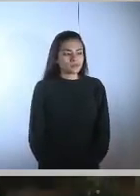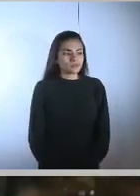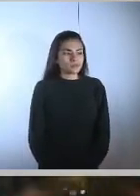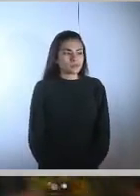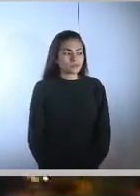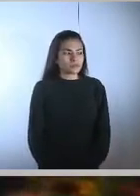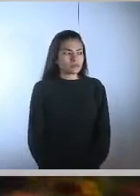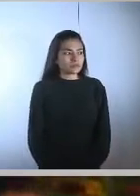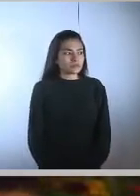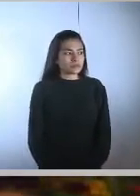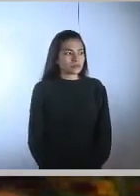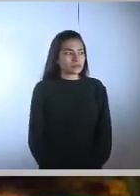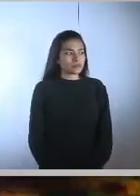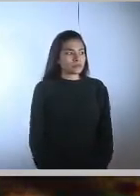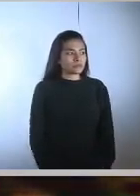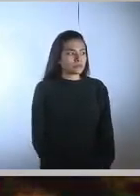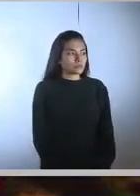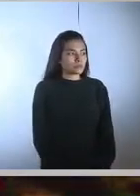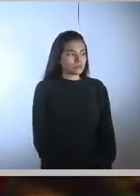Can you hear us?